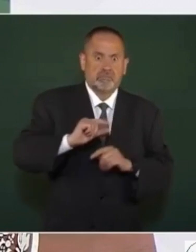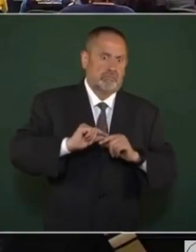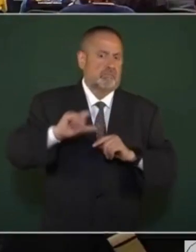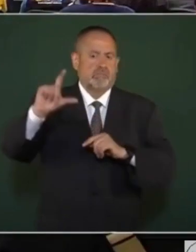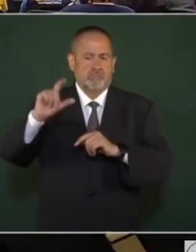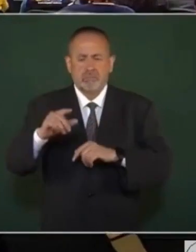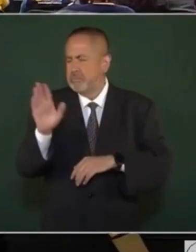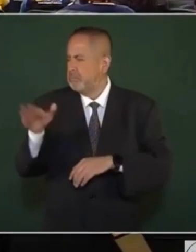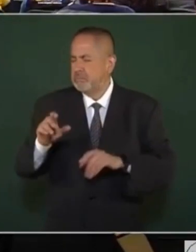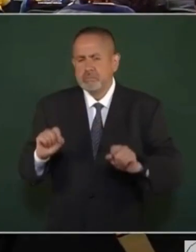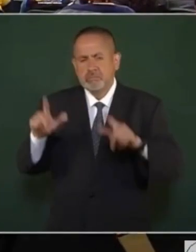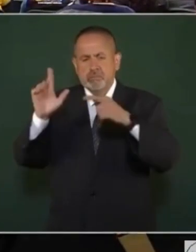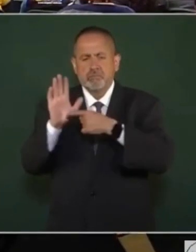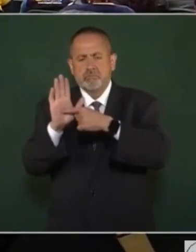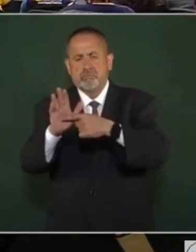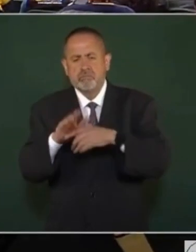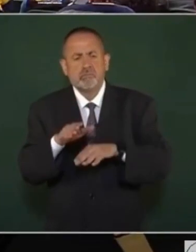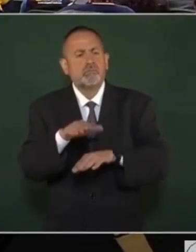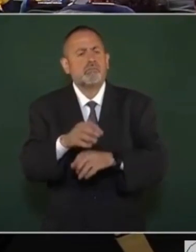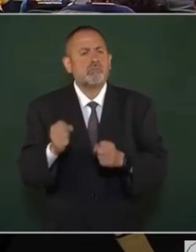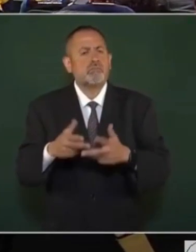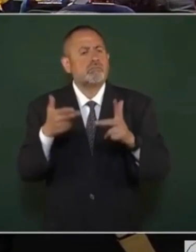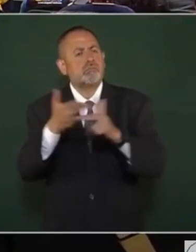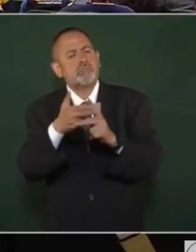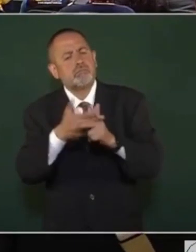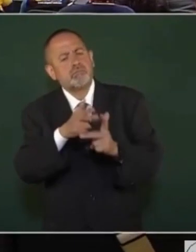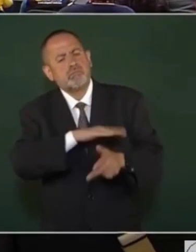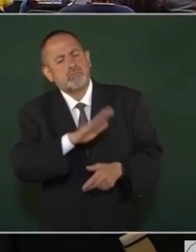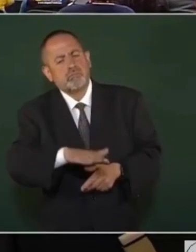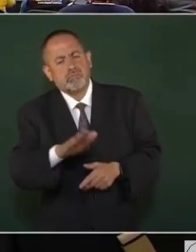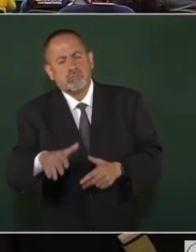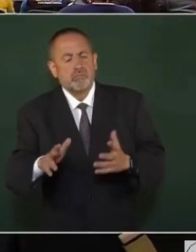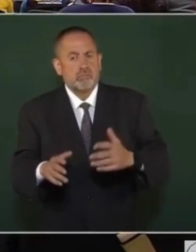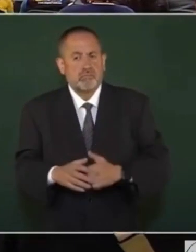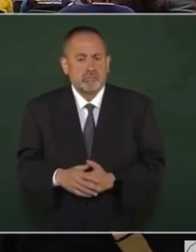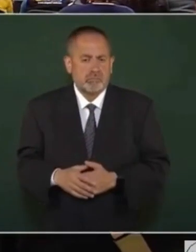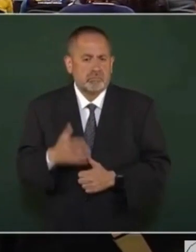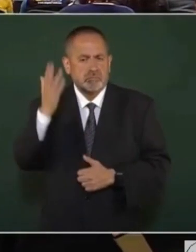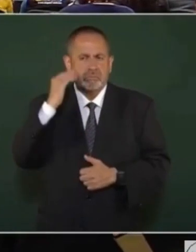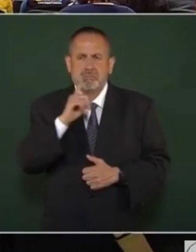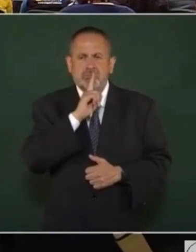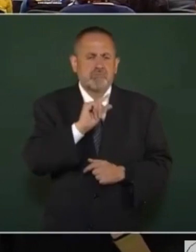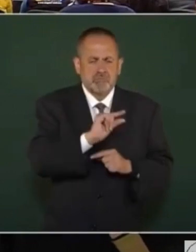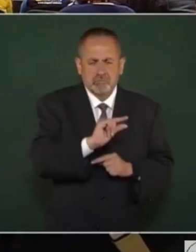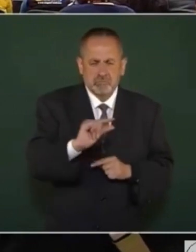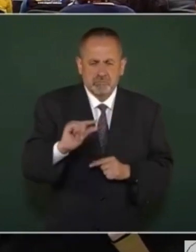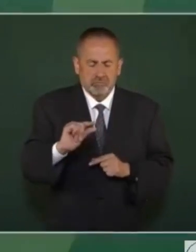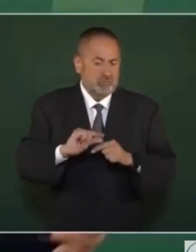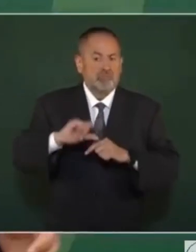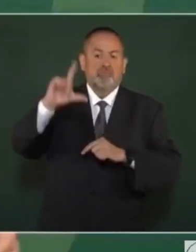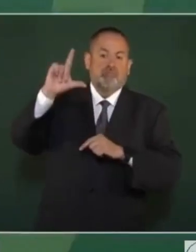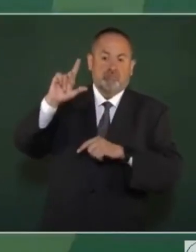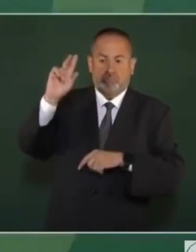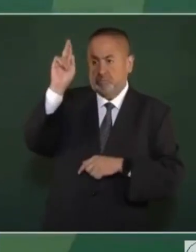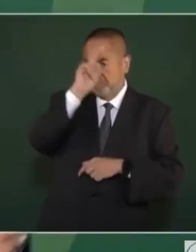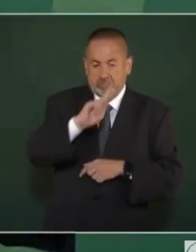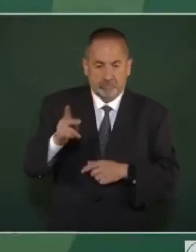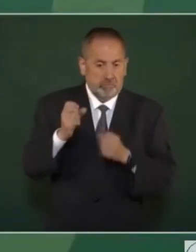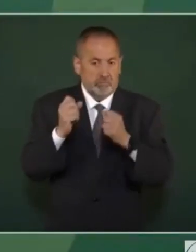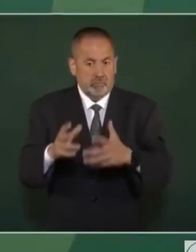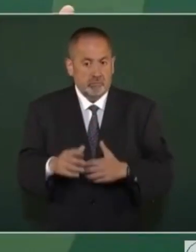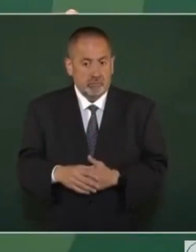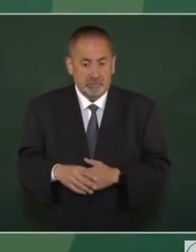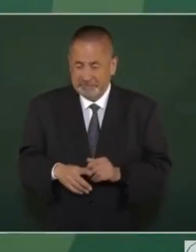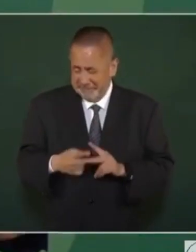Pon la lámina también de homicidios. No era para una reacción así,